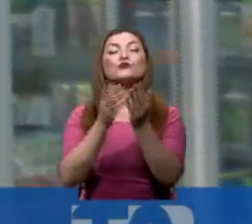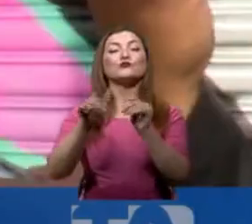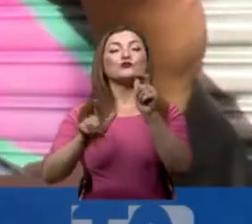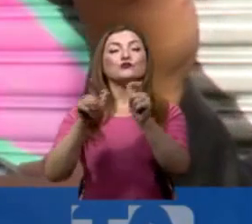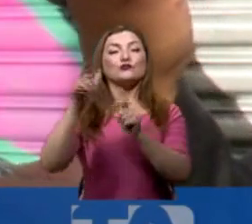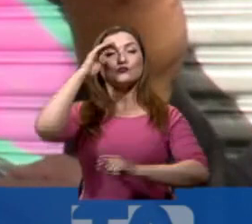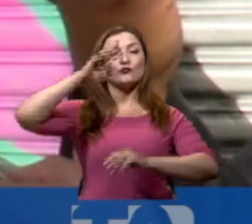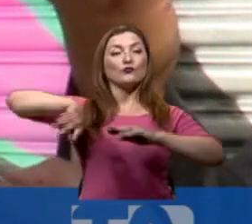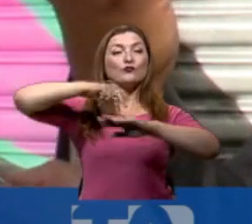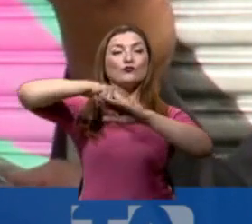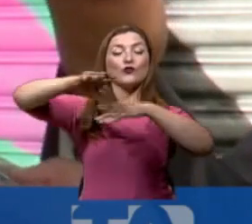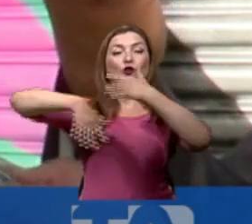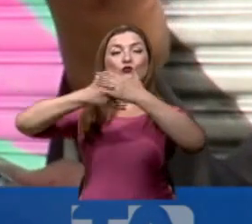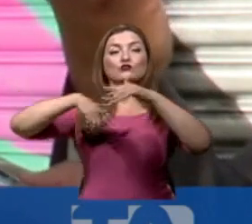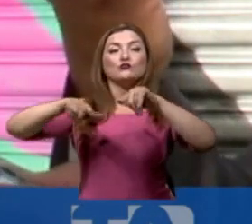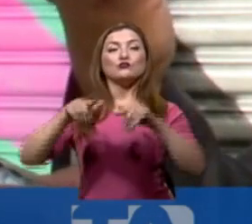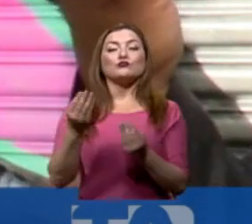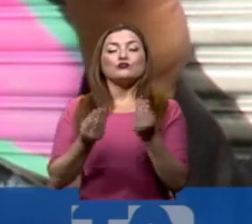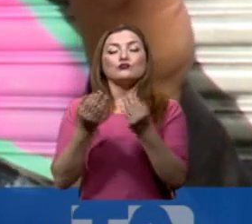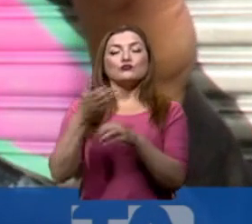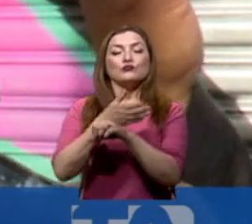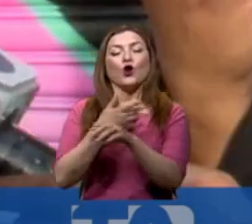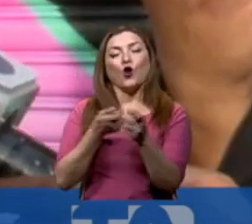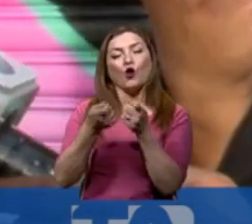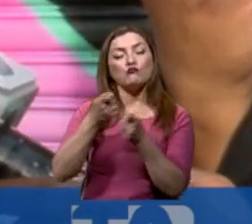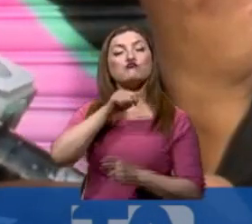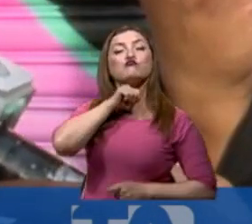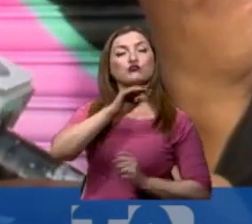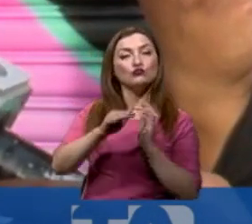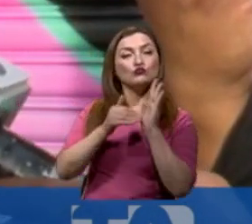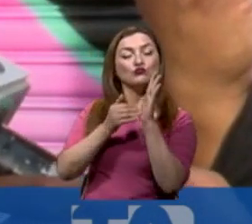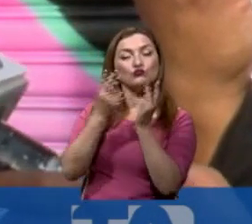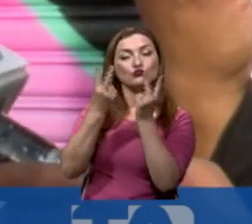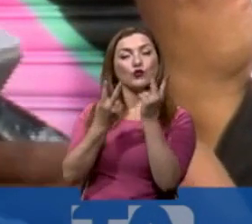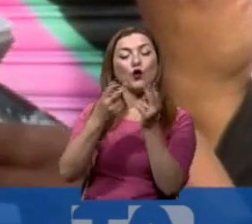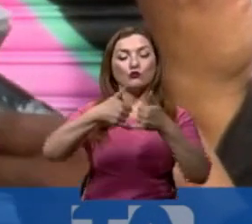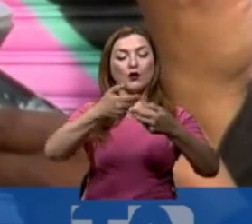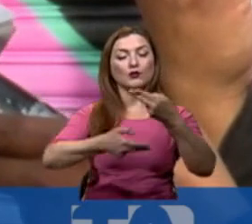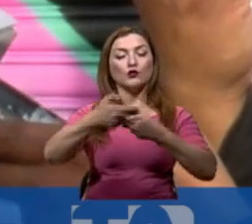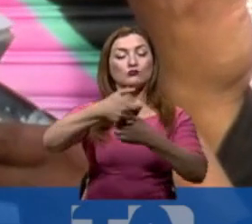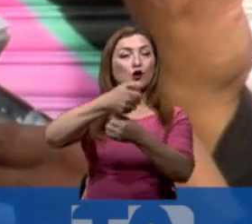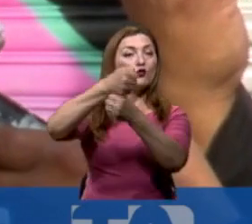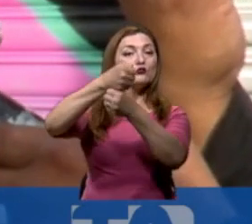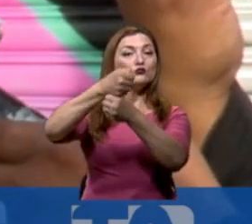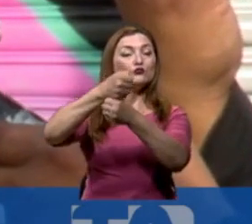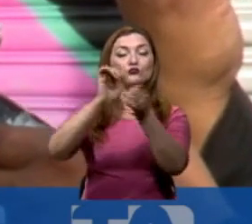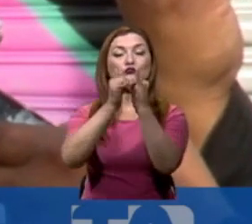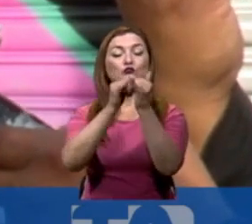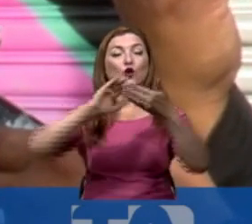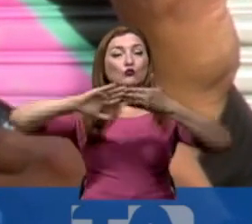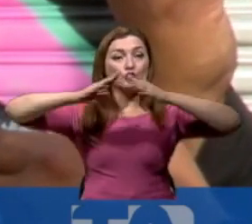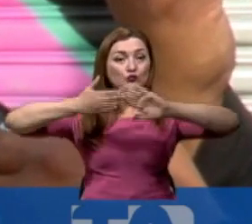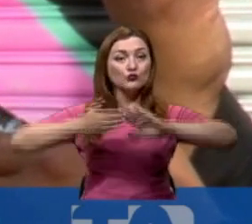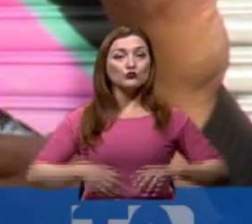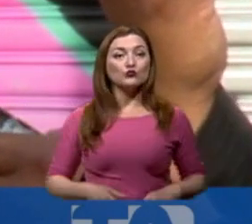ciudadanos. Todo el sector se realizan operativos antidelincuenciales, la visita de locales seguros, el chat comunitario,